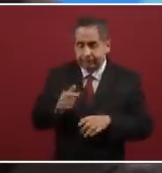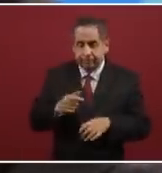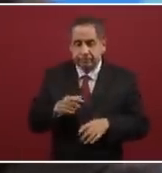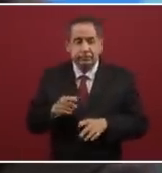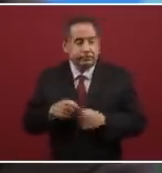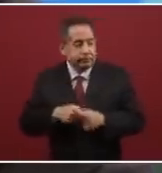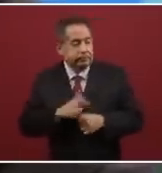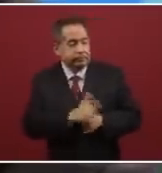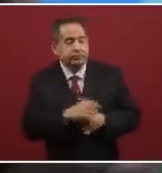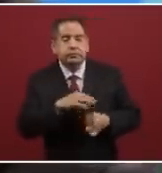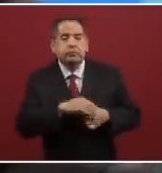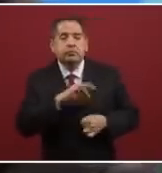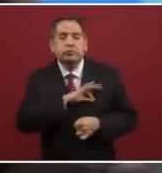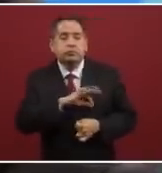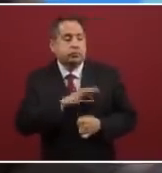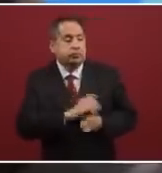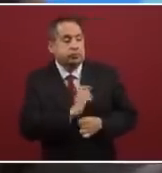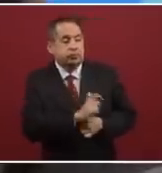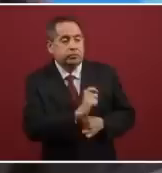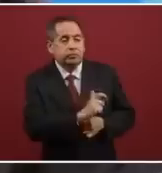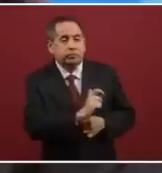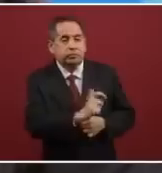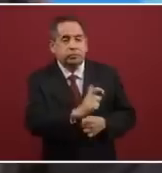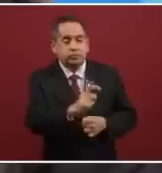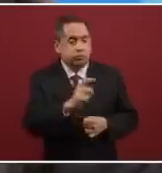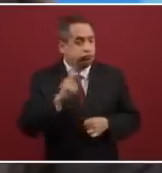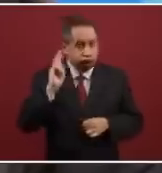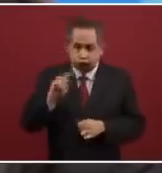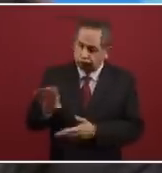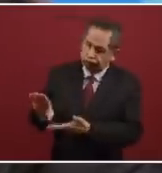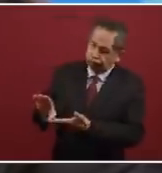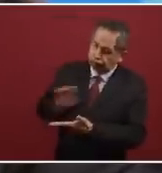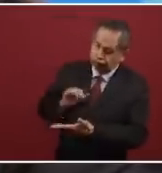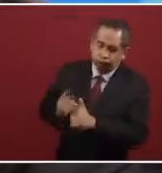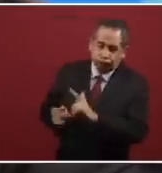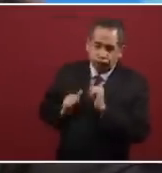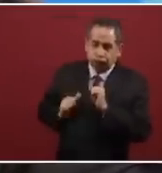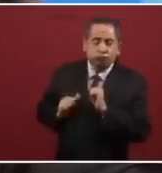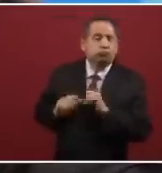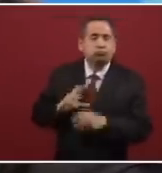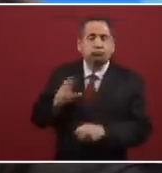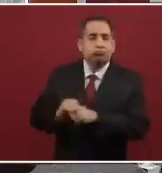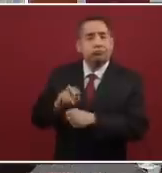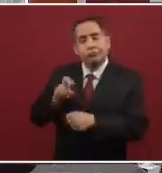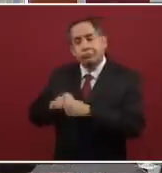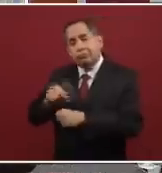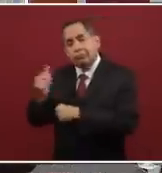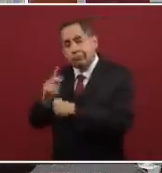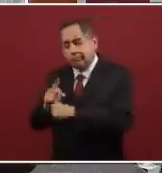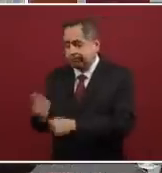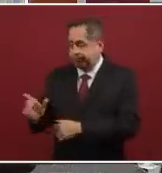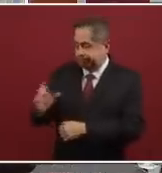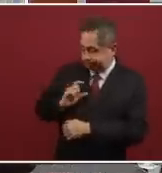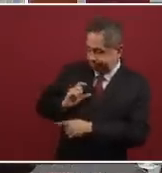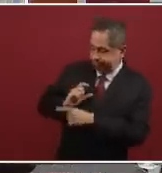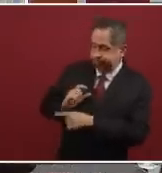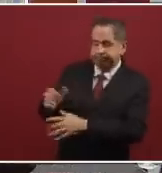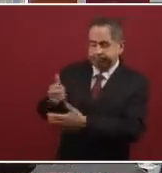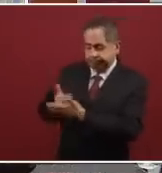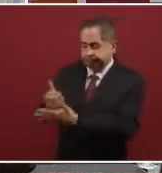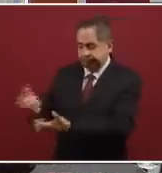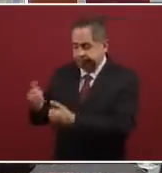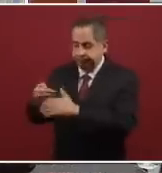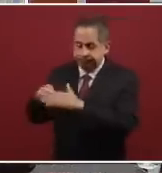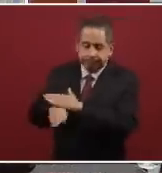donde entendemos, pero con las investigaciones a cargo de la Fiscalía General de la República podremos determinar